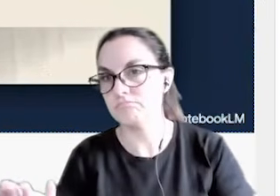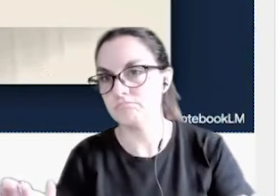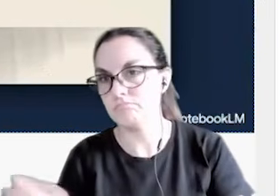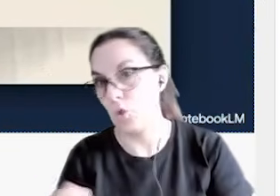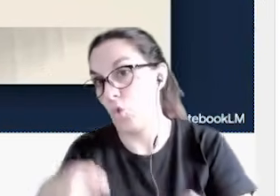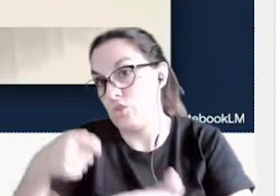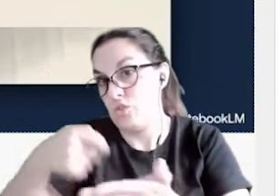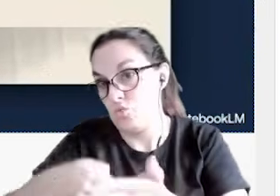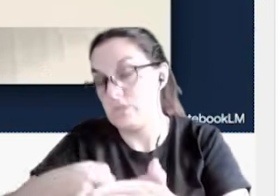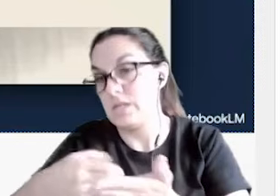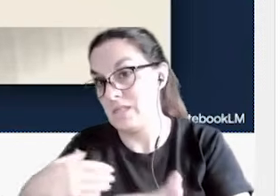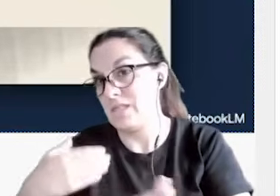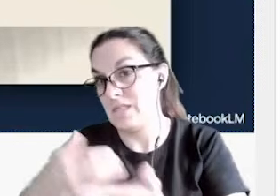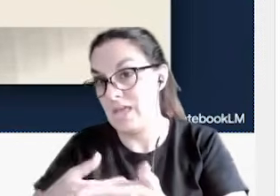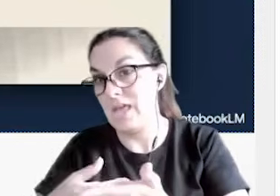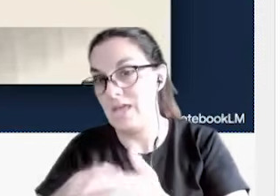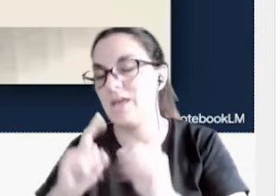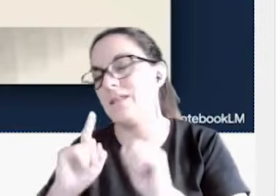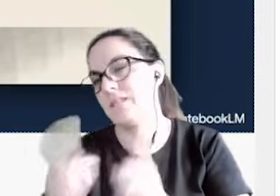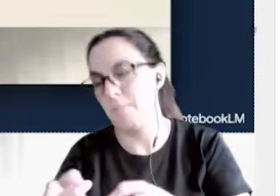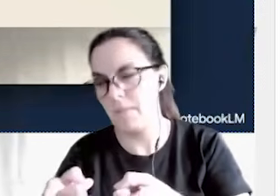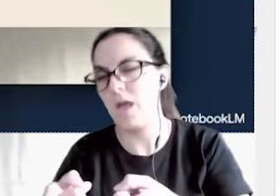el contribuyente como sus